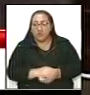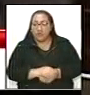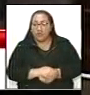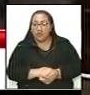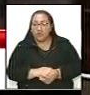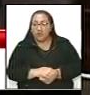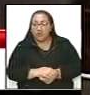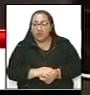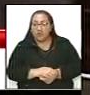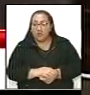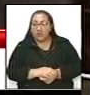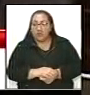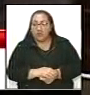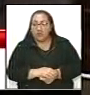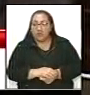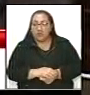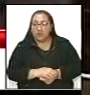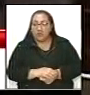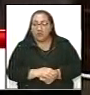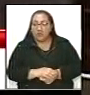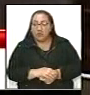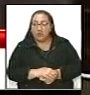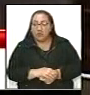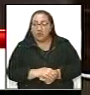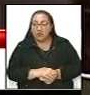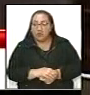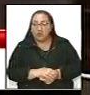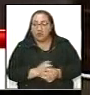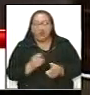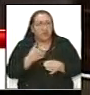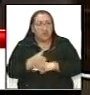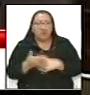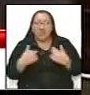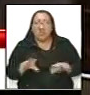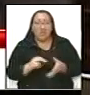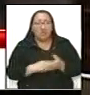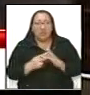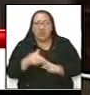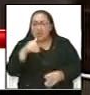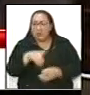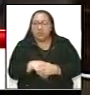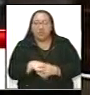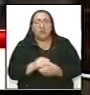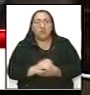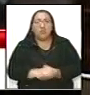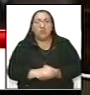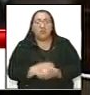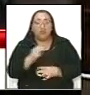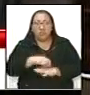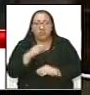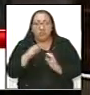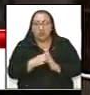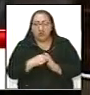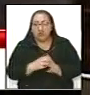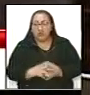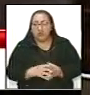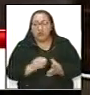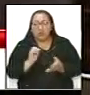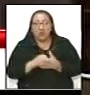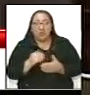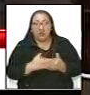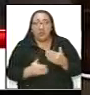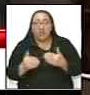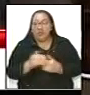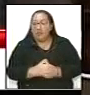Así que mi invocación es que entremos de una vez a la votación de este proyecto y más